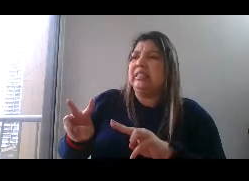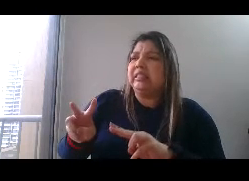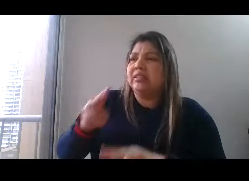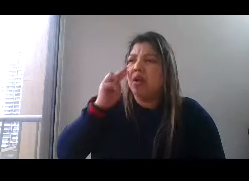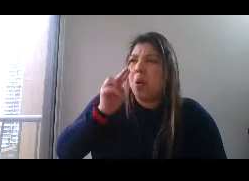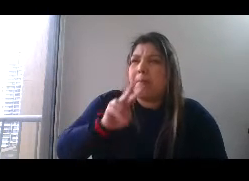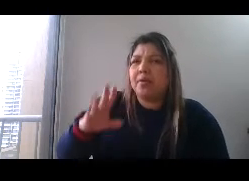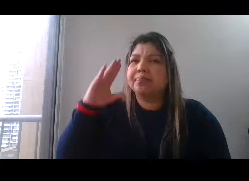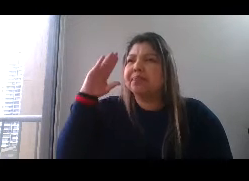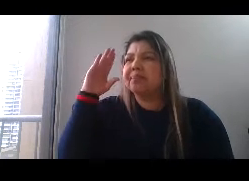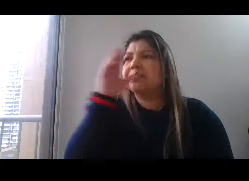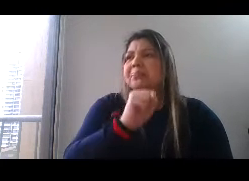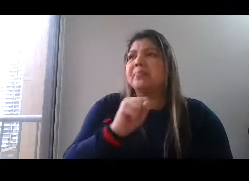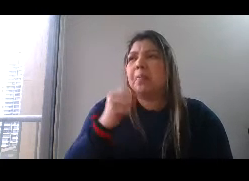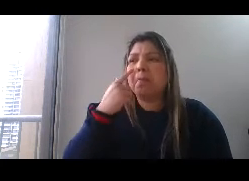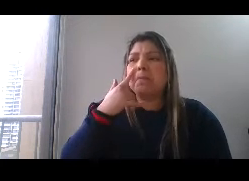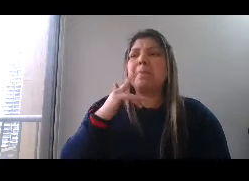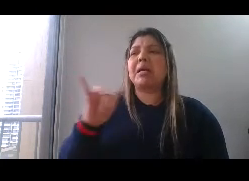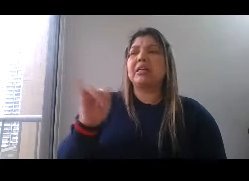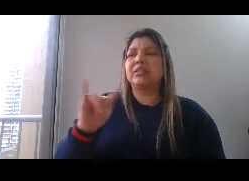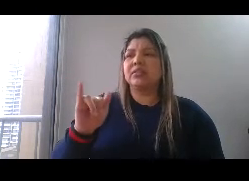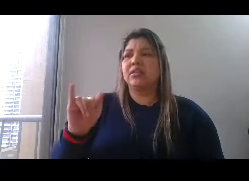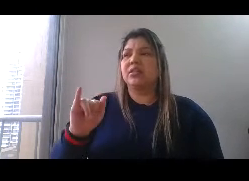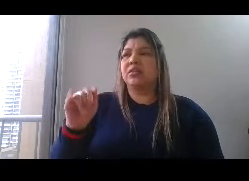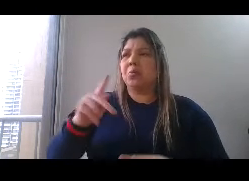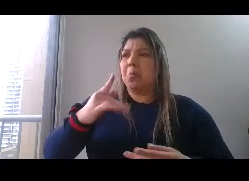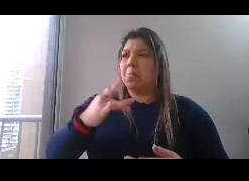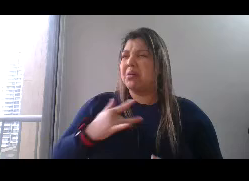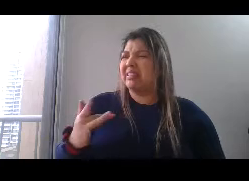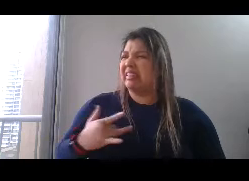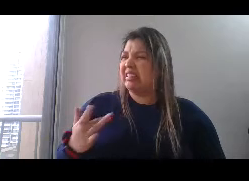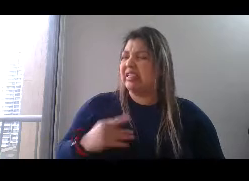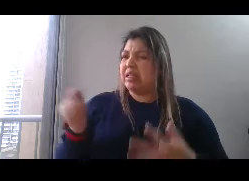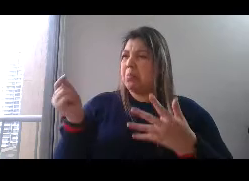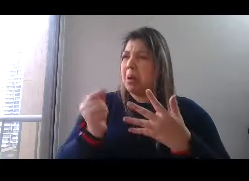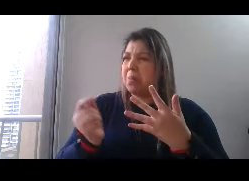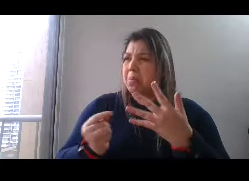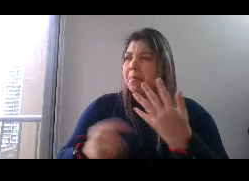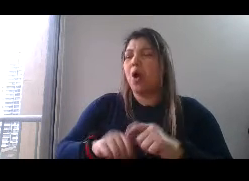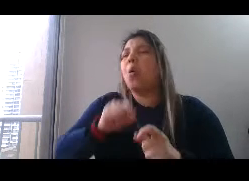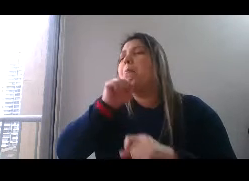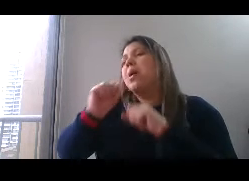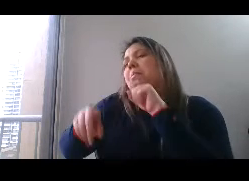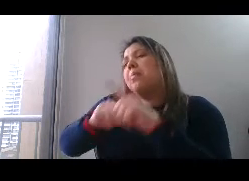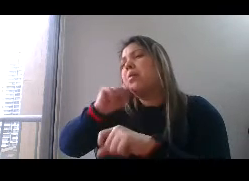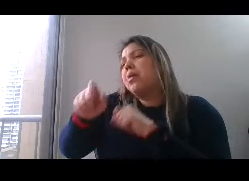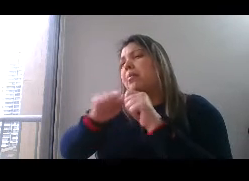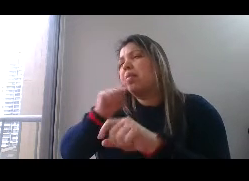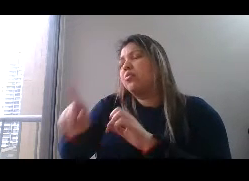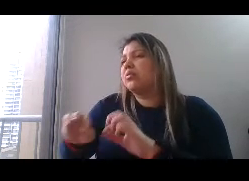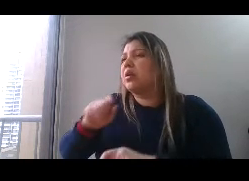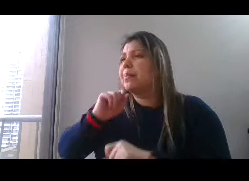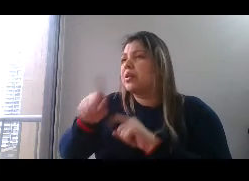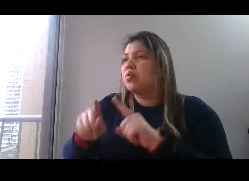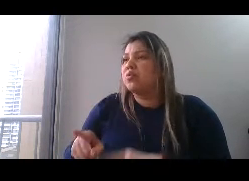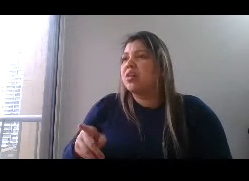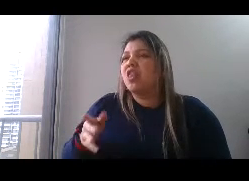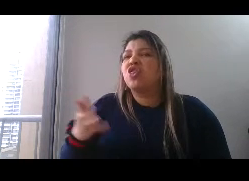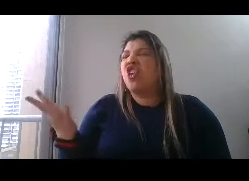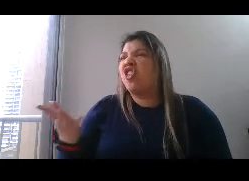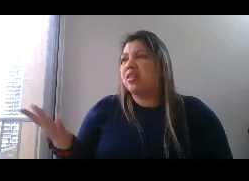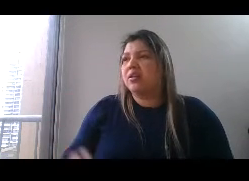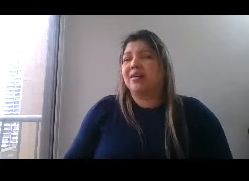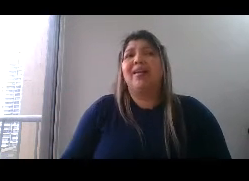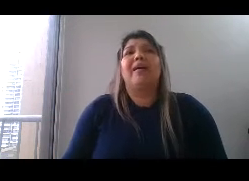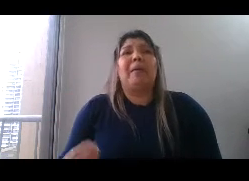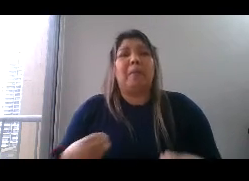lo detecta que tiene síntomas respiratorios o le aplica la encuesta, y en la encuesta refiere que vive en una zona donde